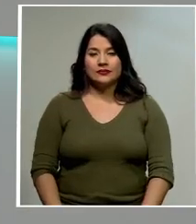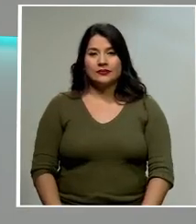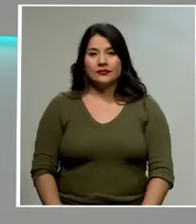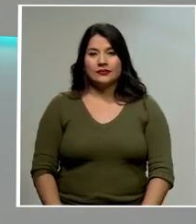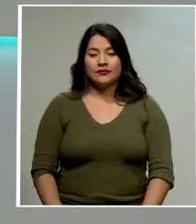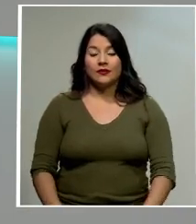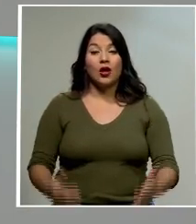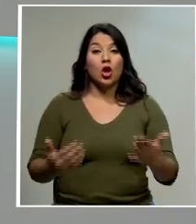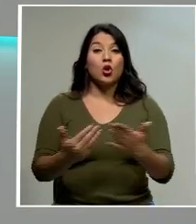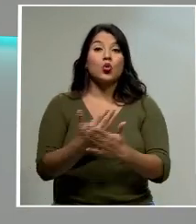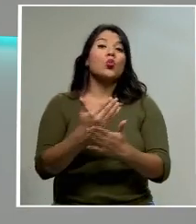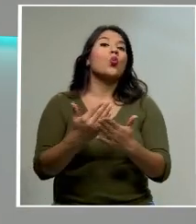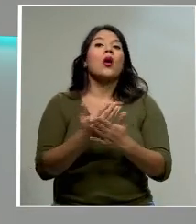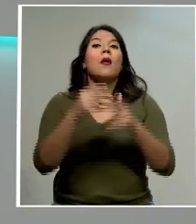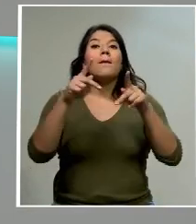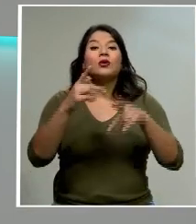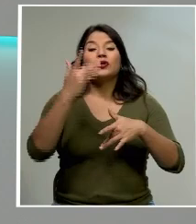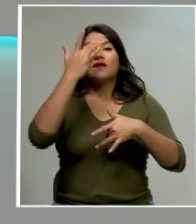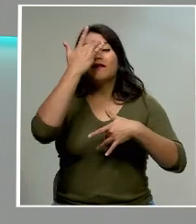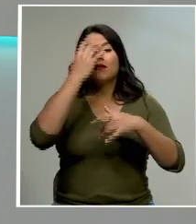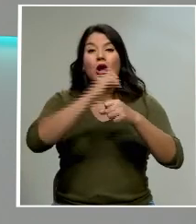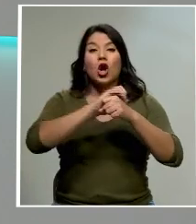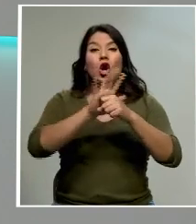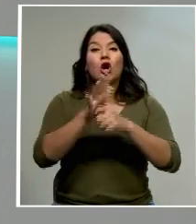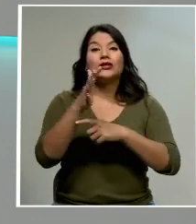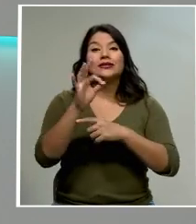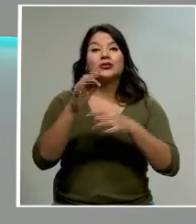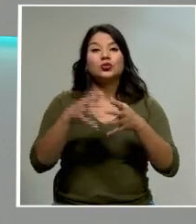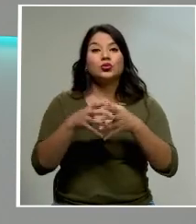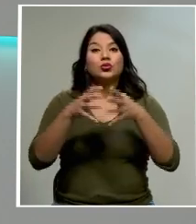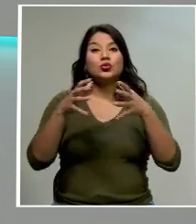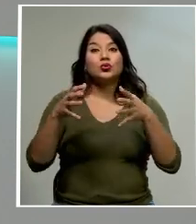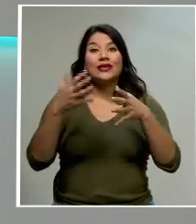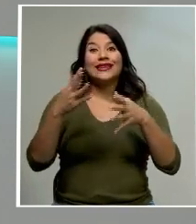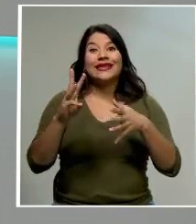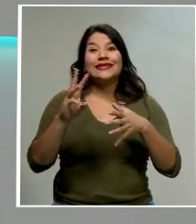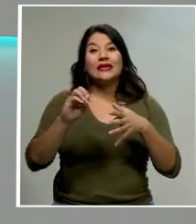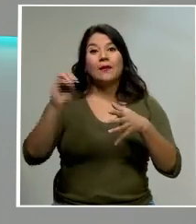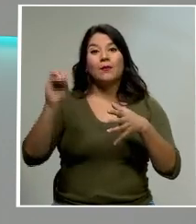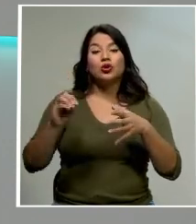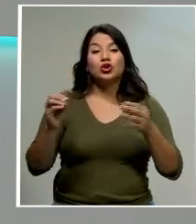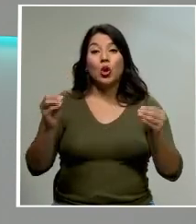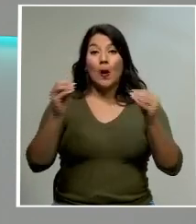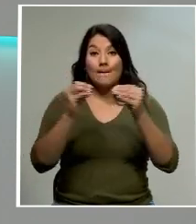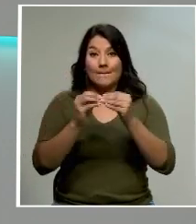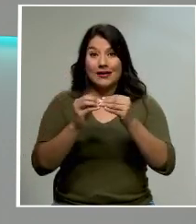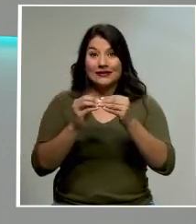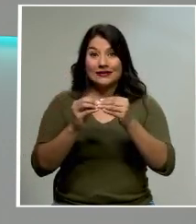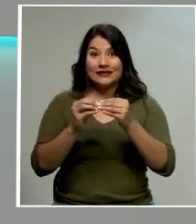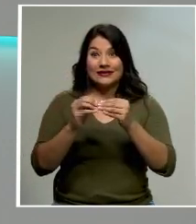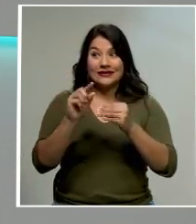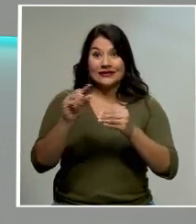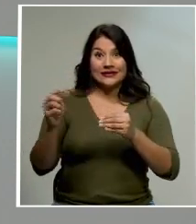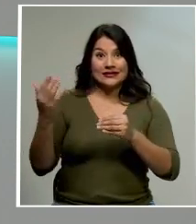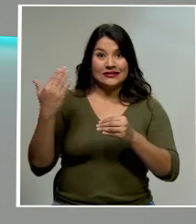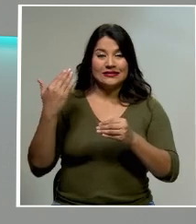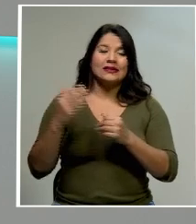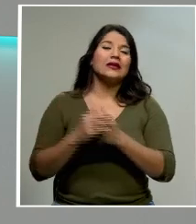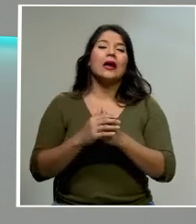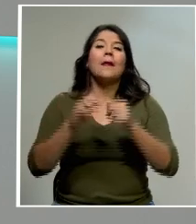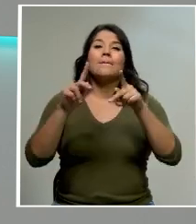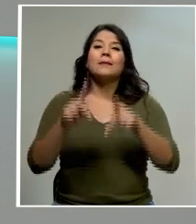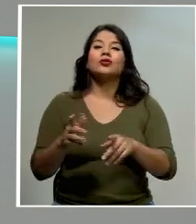Y los nuevos casos de COVID-19 aumentaron un 16% en la última semana. Los